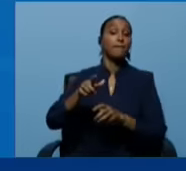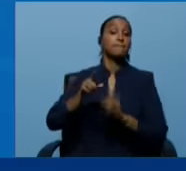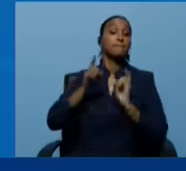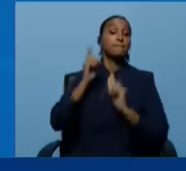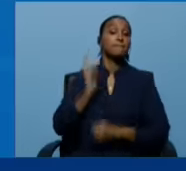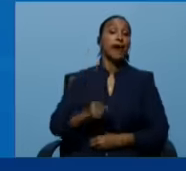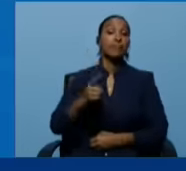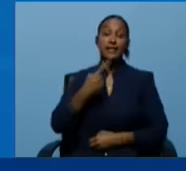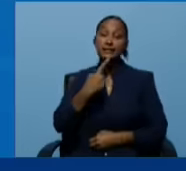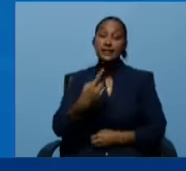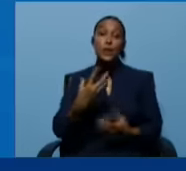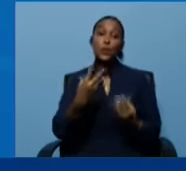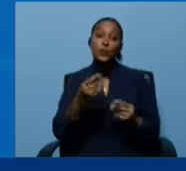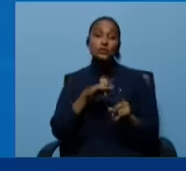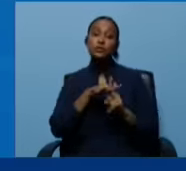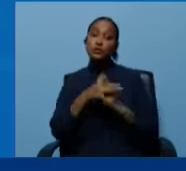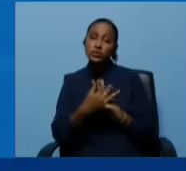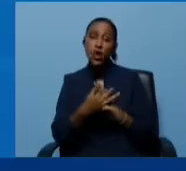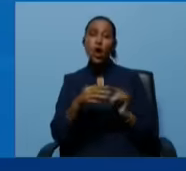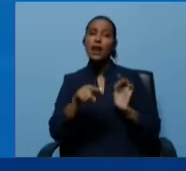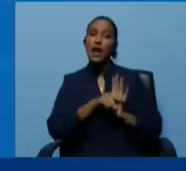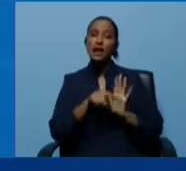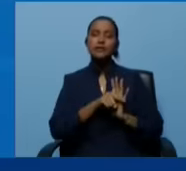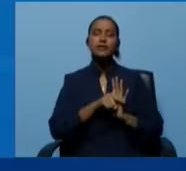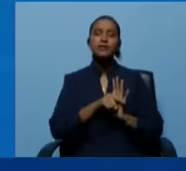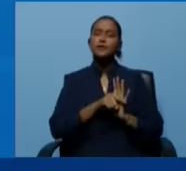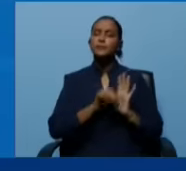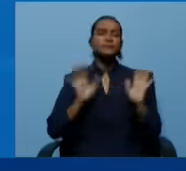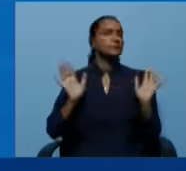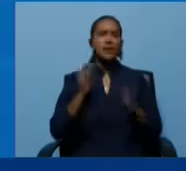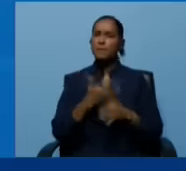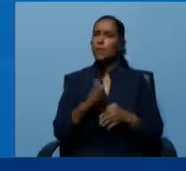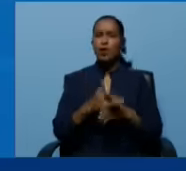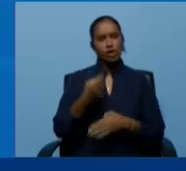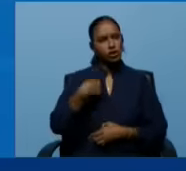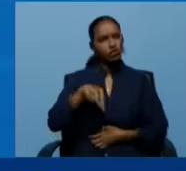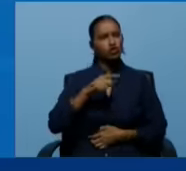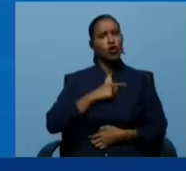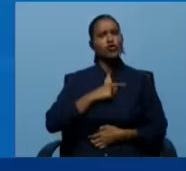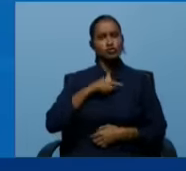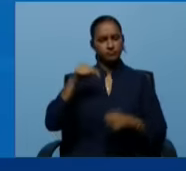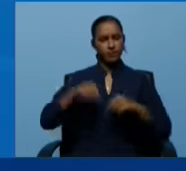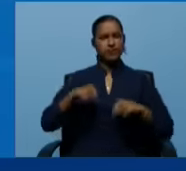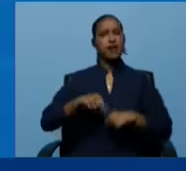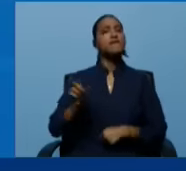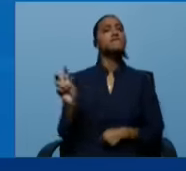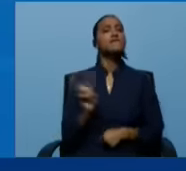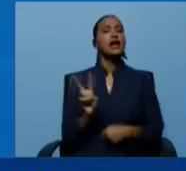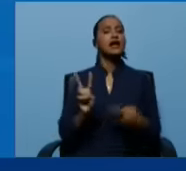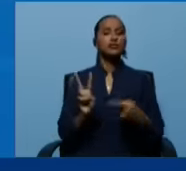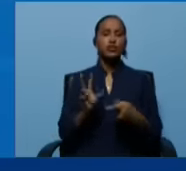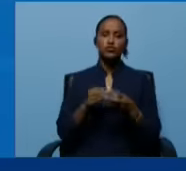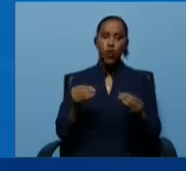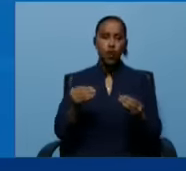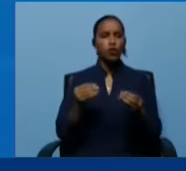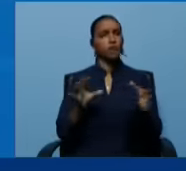dificultades, nosotros desde Venezuela, con el acompañamiento de nuestros hermanos, gobiernos y